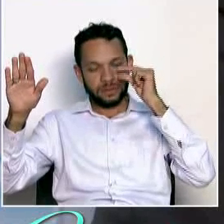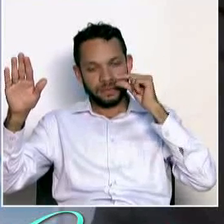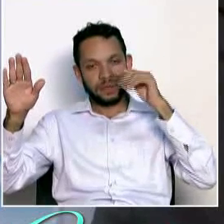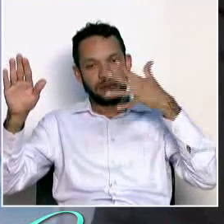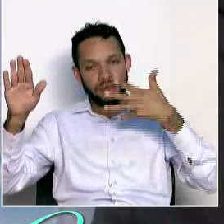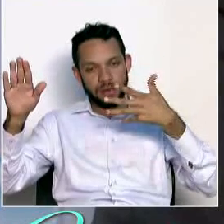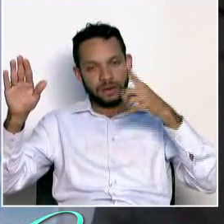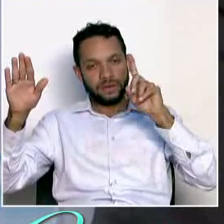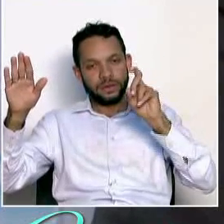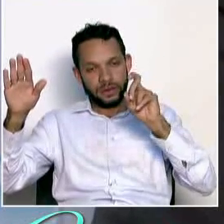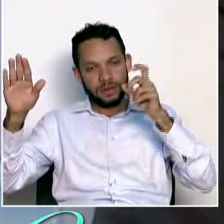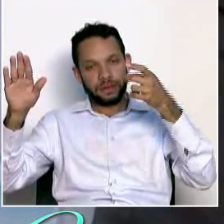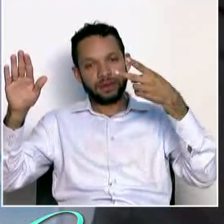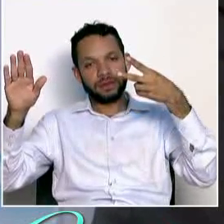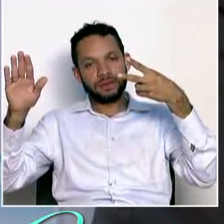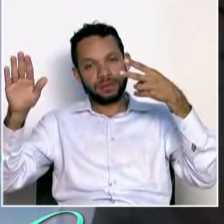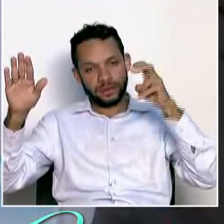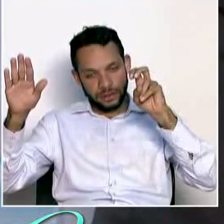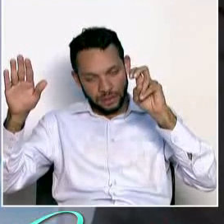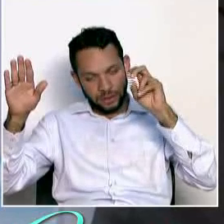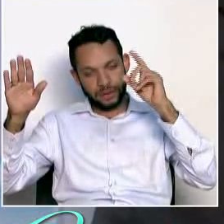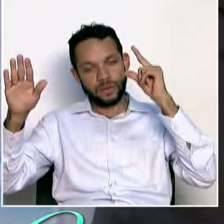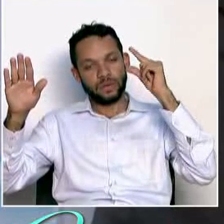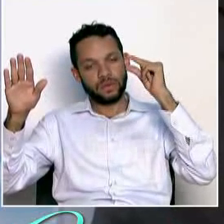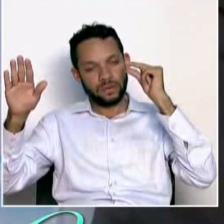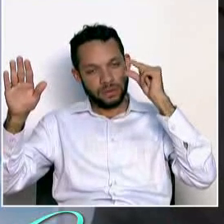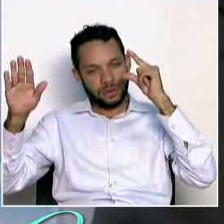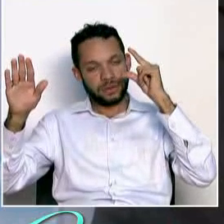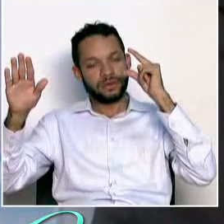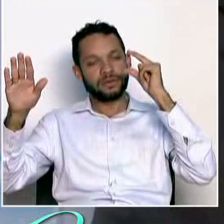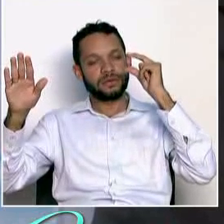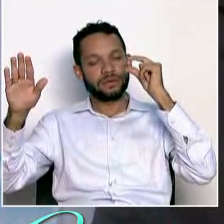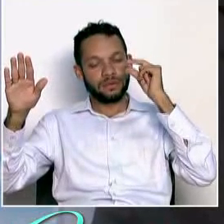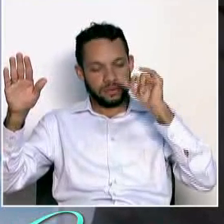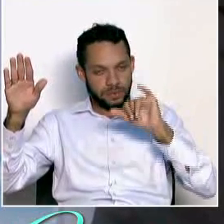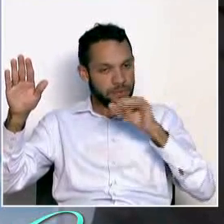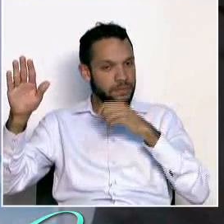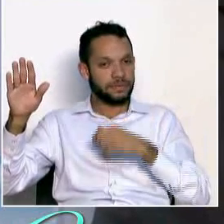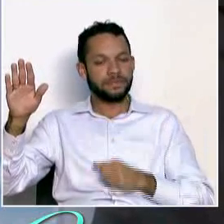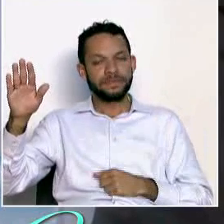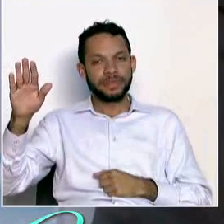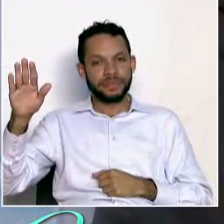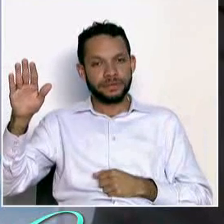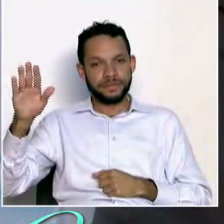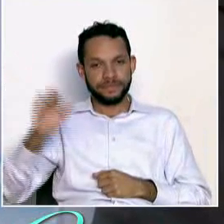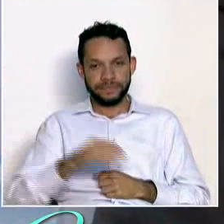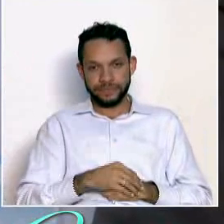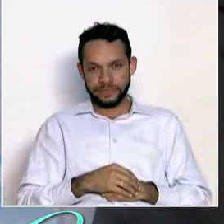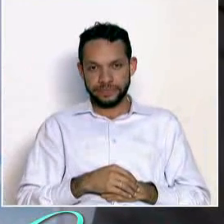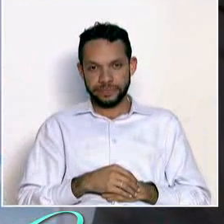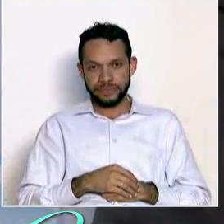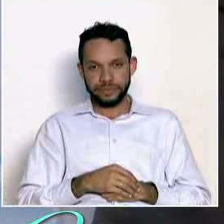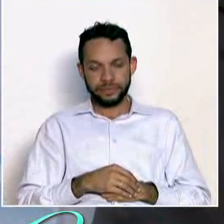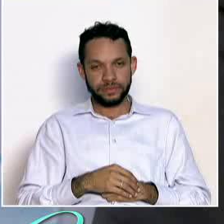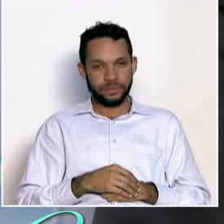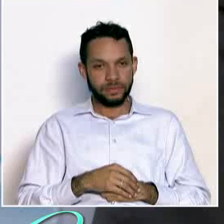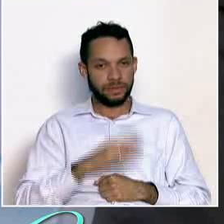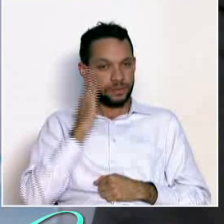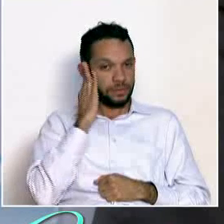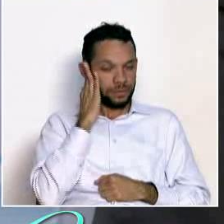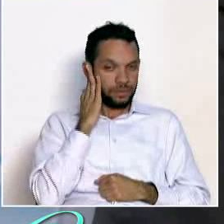es más profundo, cinco, duerma,